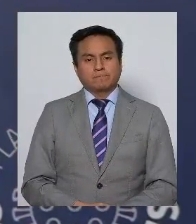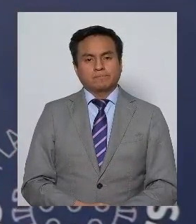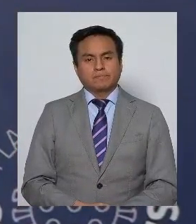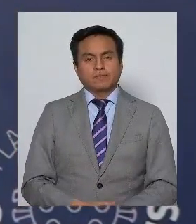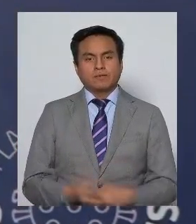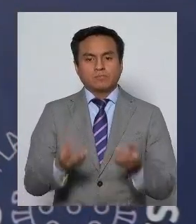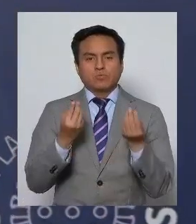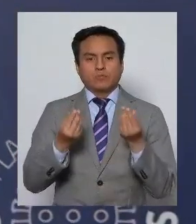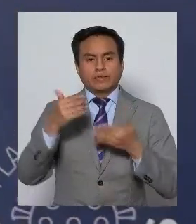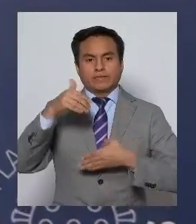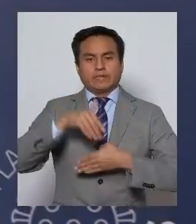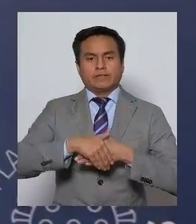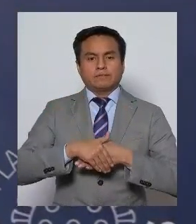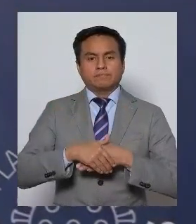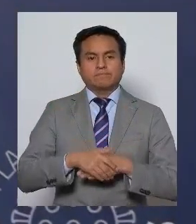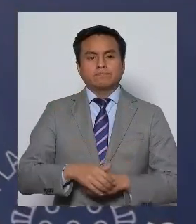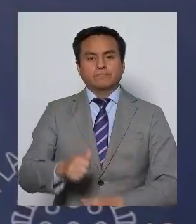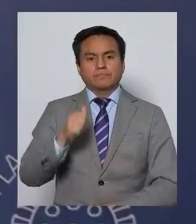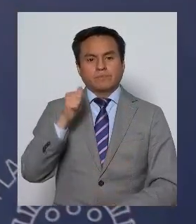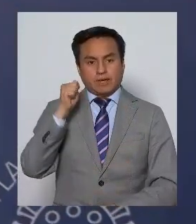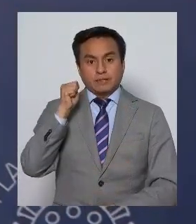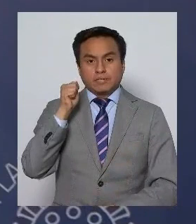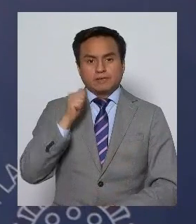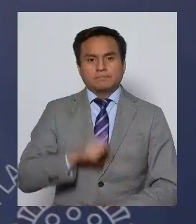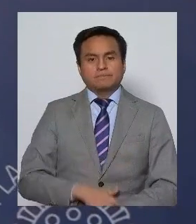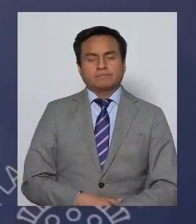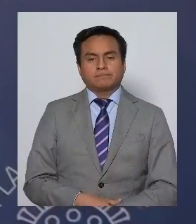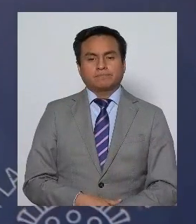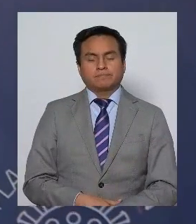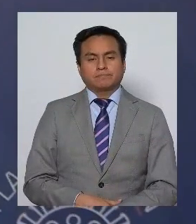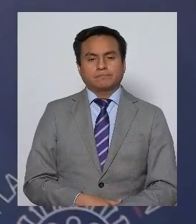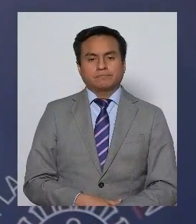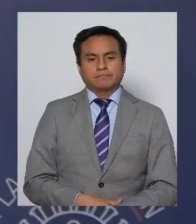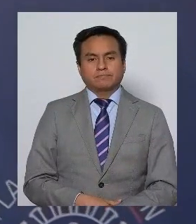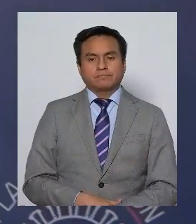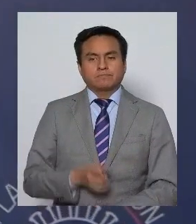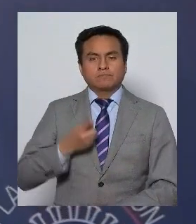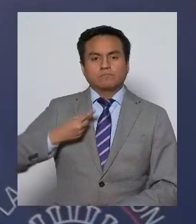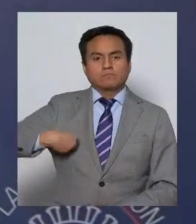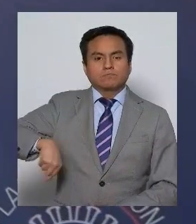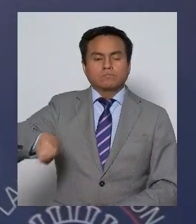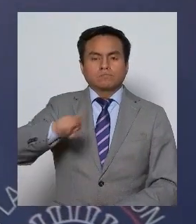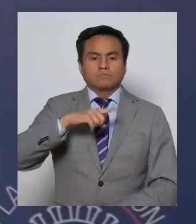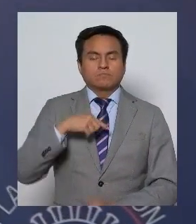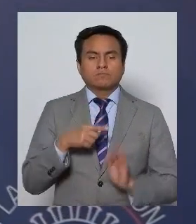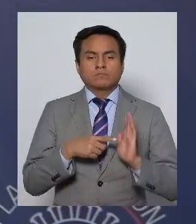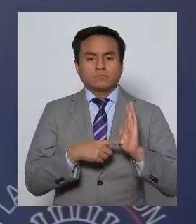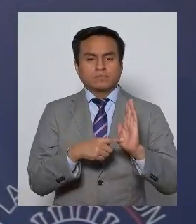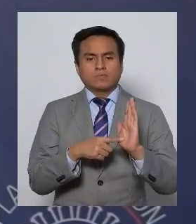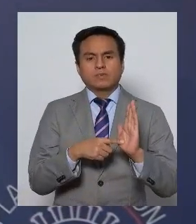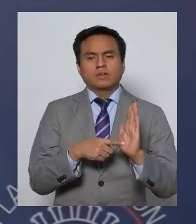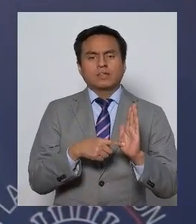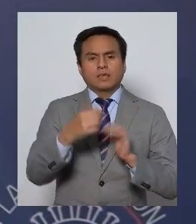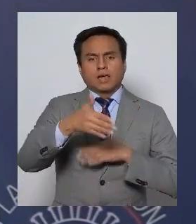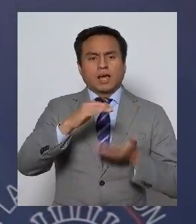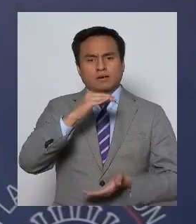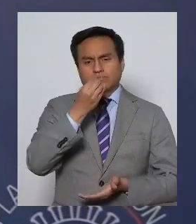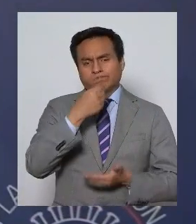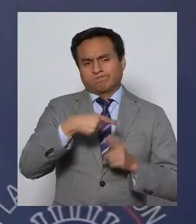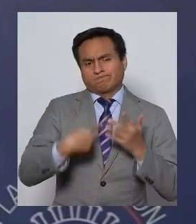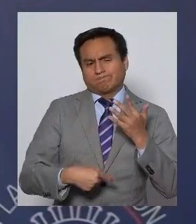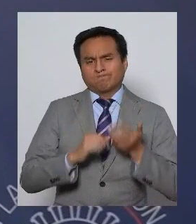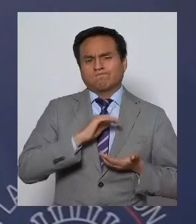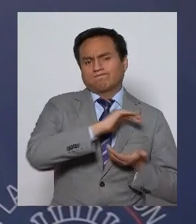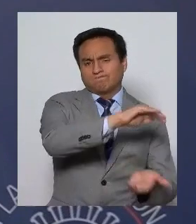Muy buenas tardes. El día de ayer, cuando estuvimos viendo las innumerables cajas de alimentos que